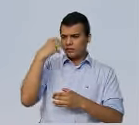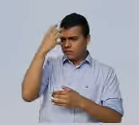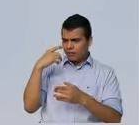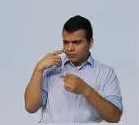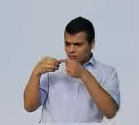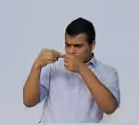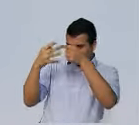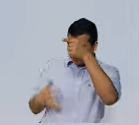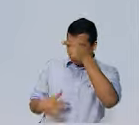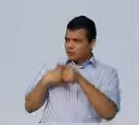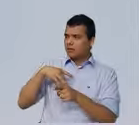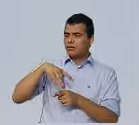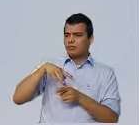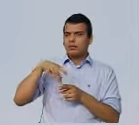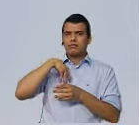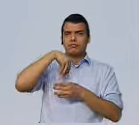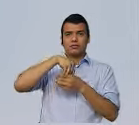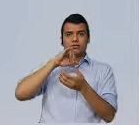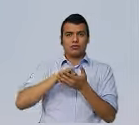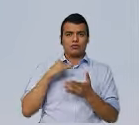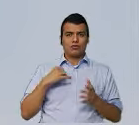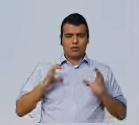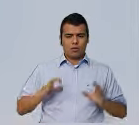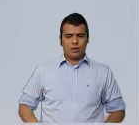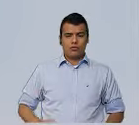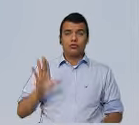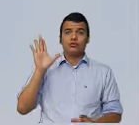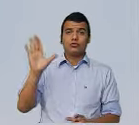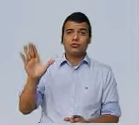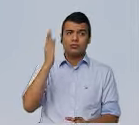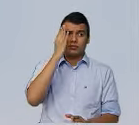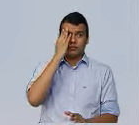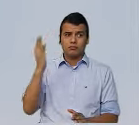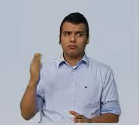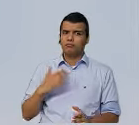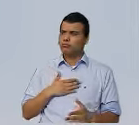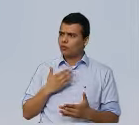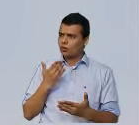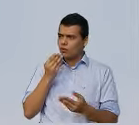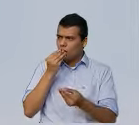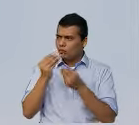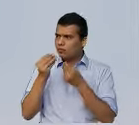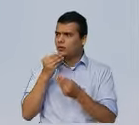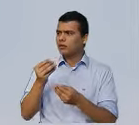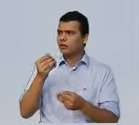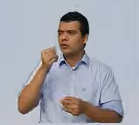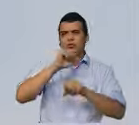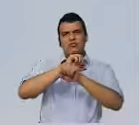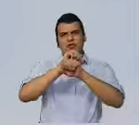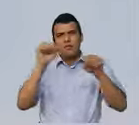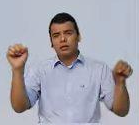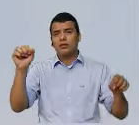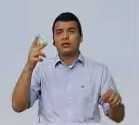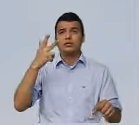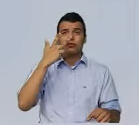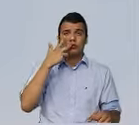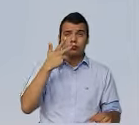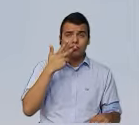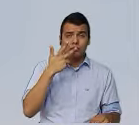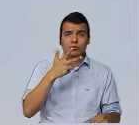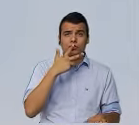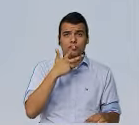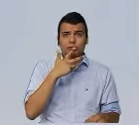pues otros factores que pueden estar ahí influyendo, pues a pesar de llevar una buena dieta y ejercicio. Realmente lo que deberían medirte